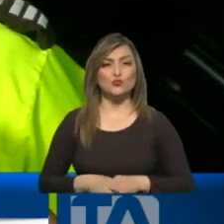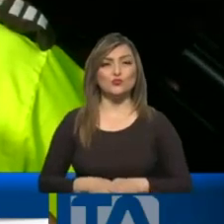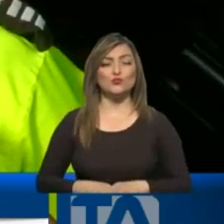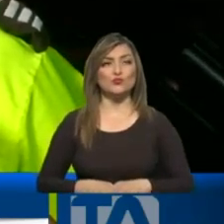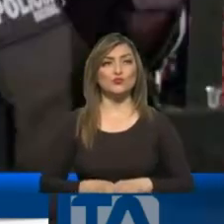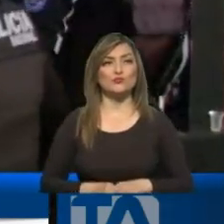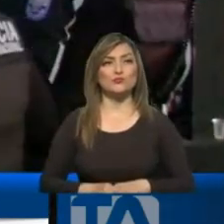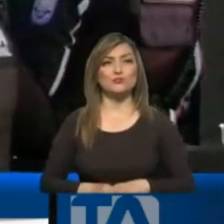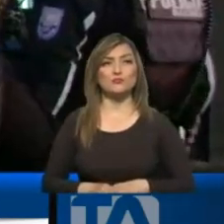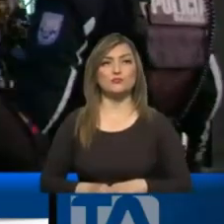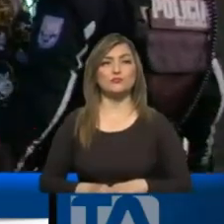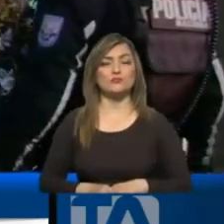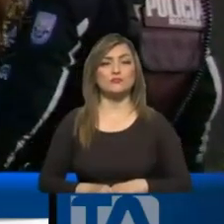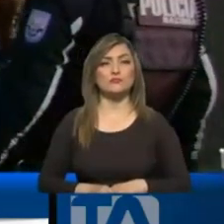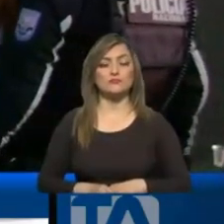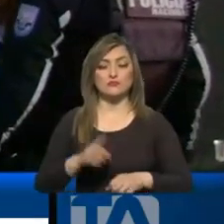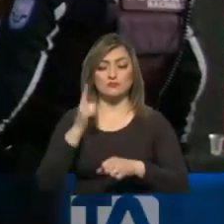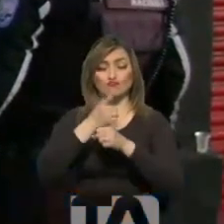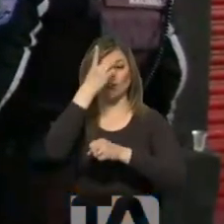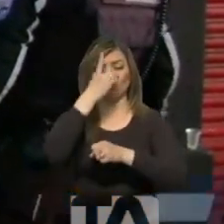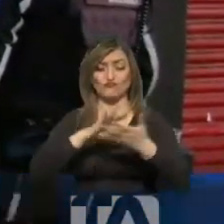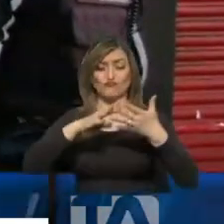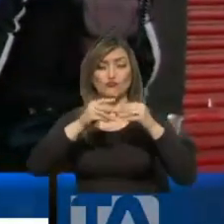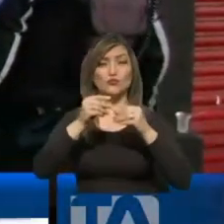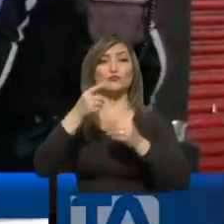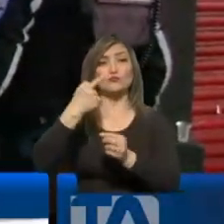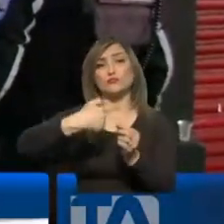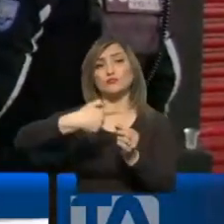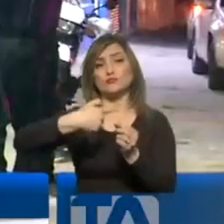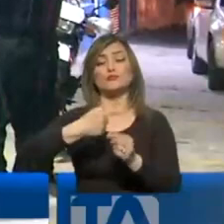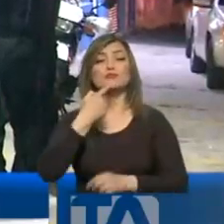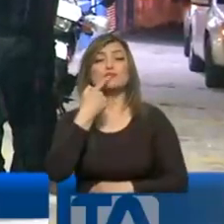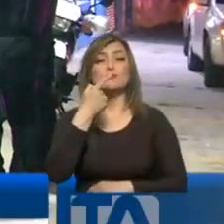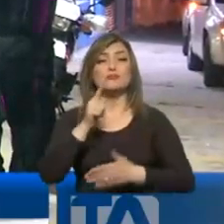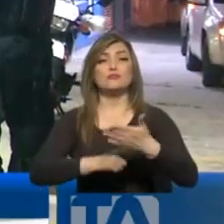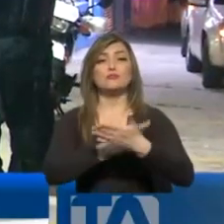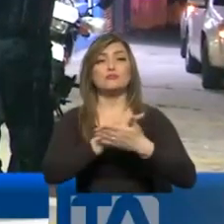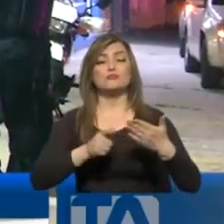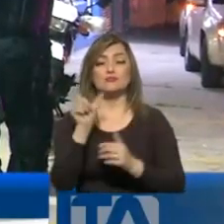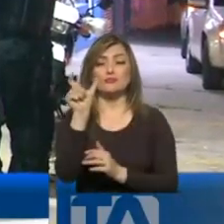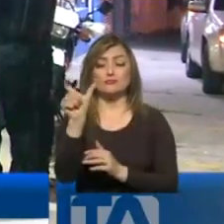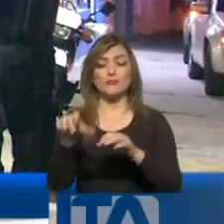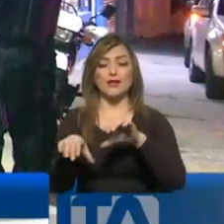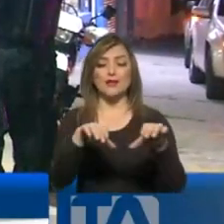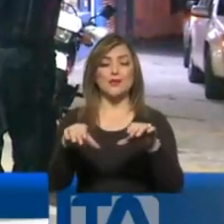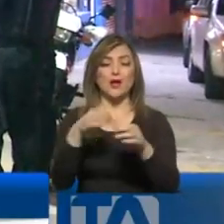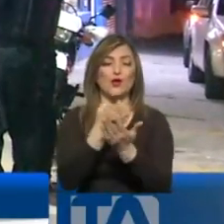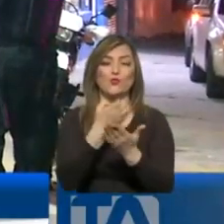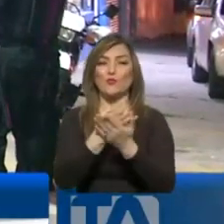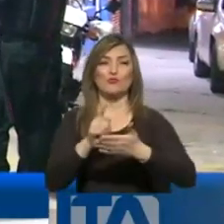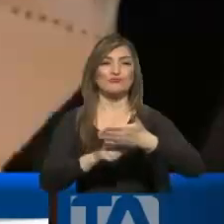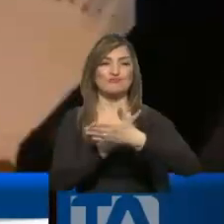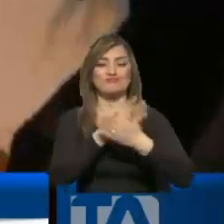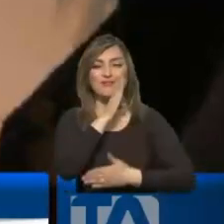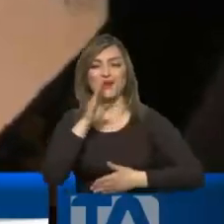con el control. Recuerde que la nueva resolución del Distrito Metropolitano de Quito establece la prohibición de las licencias de actividades económicas